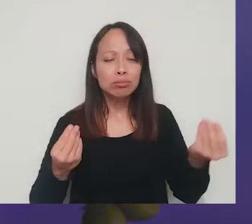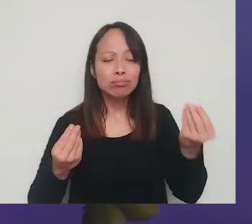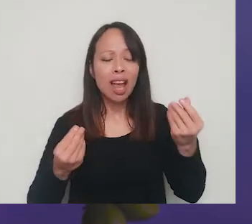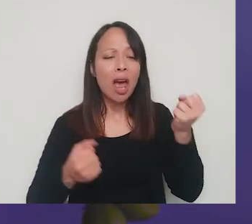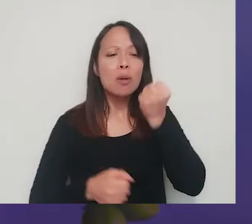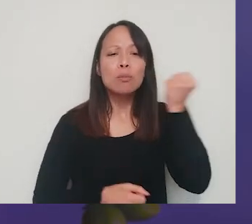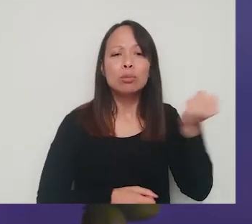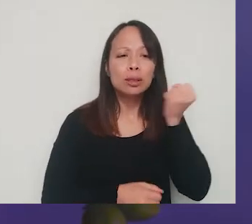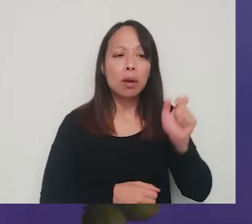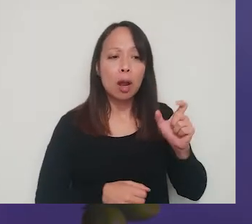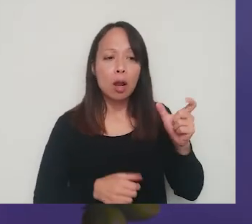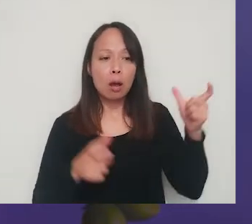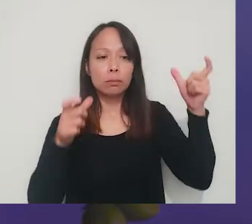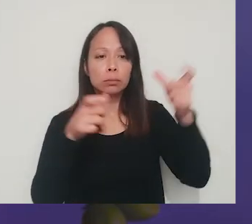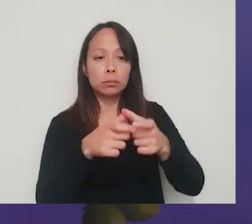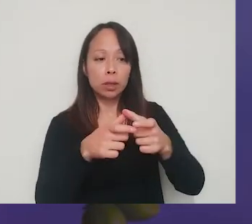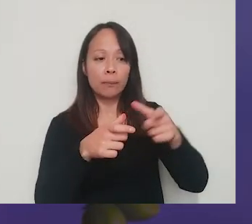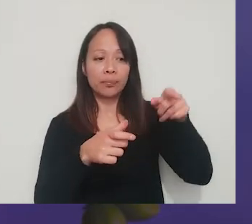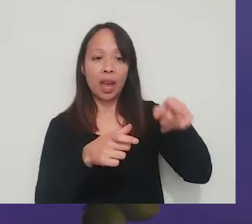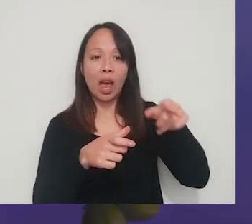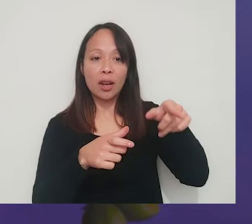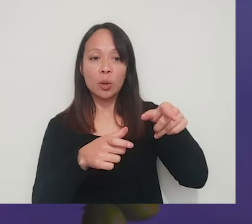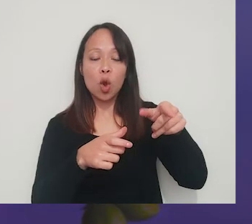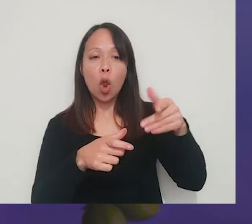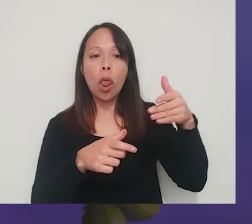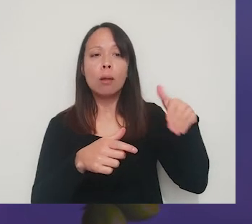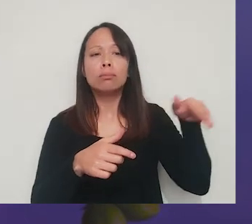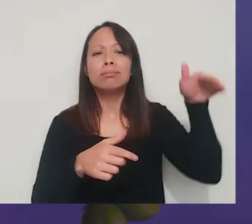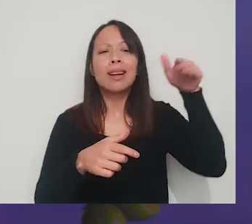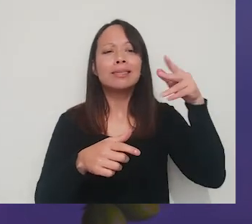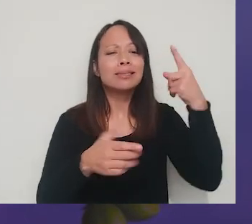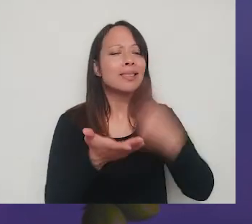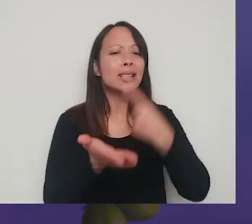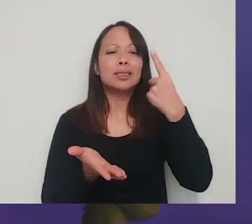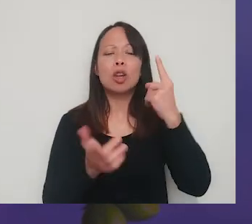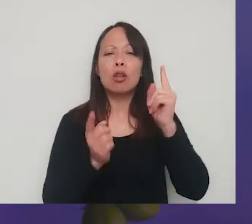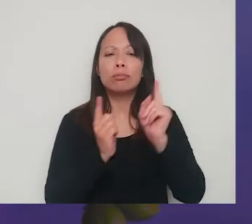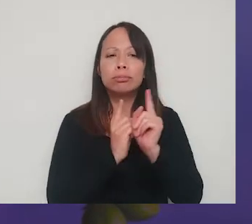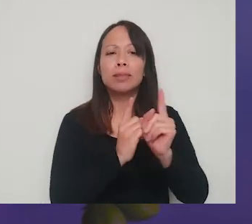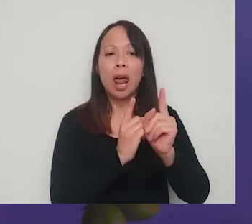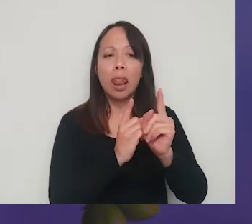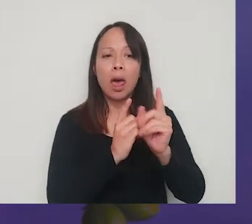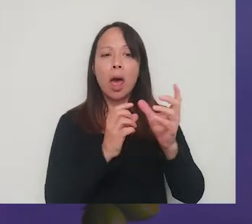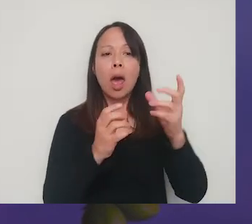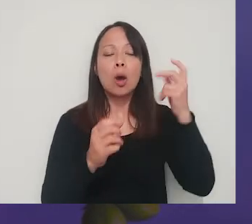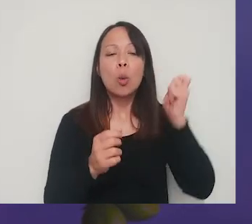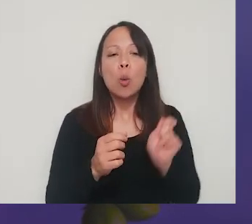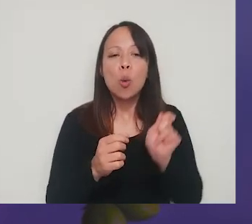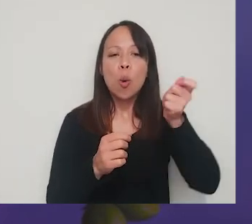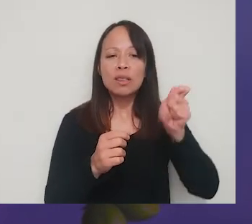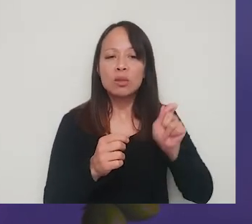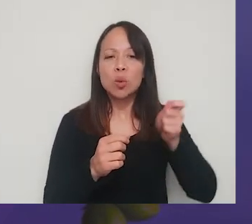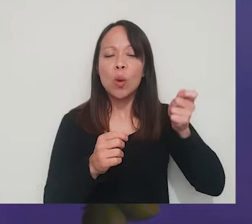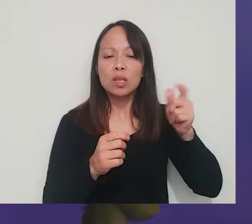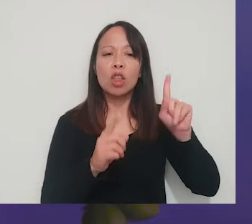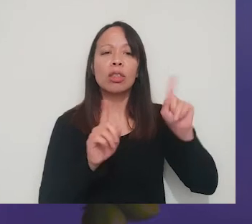la Nación son muy importantes porque es el tribunal máximo de la Nación y normalmente sus decisiones son seguidas por los tribunales inferiores.